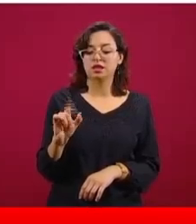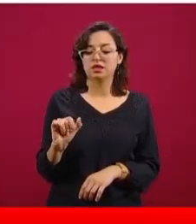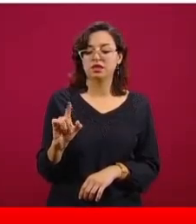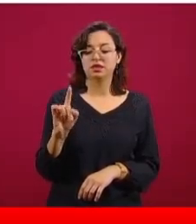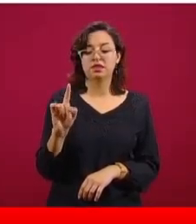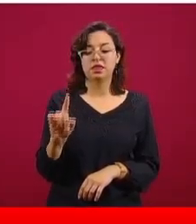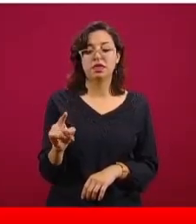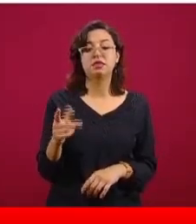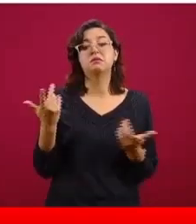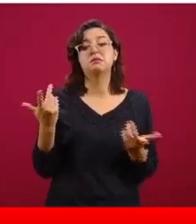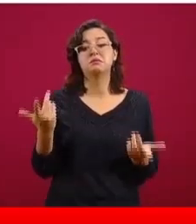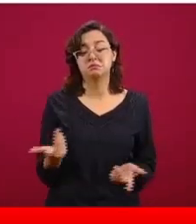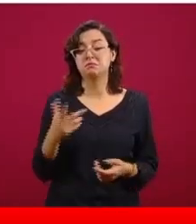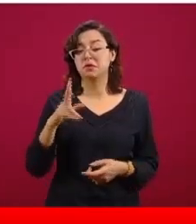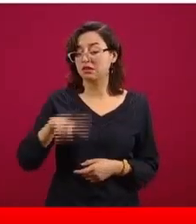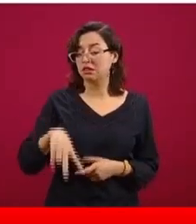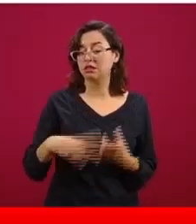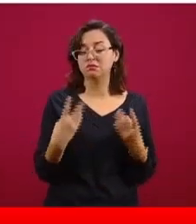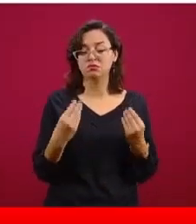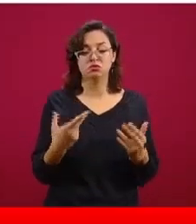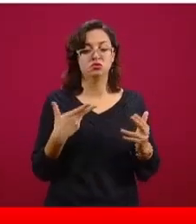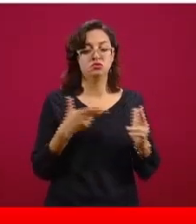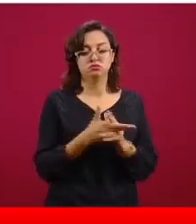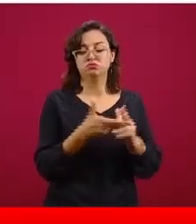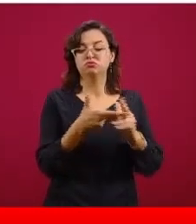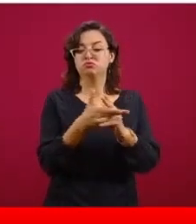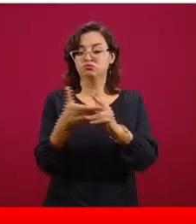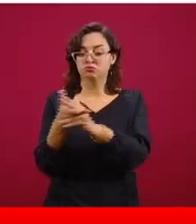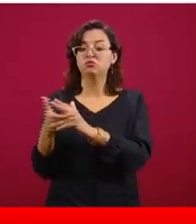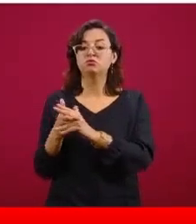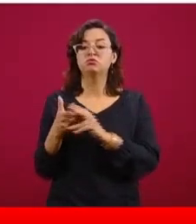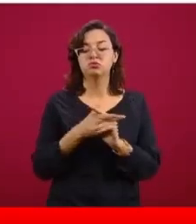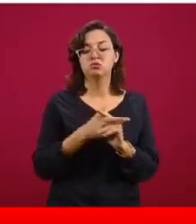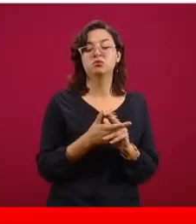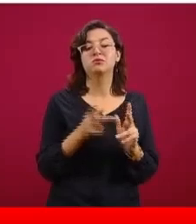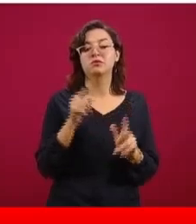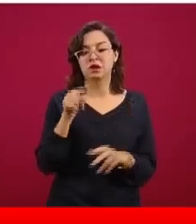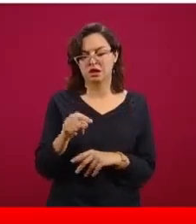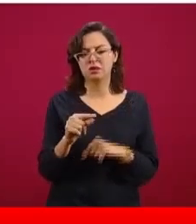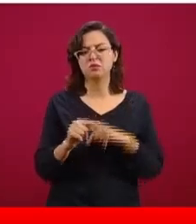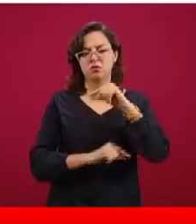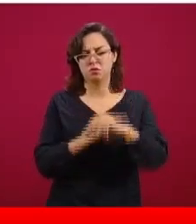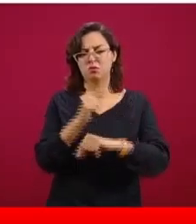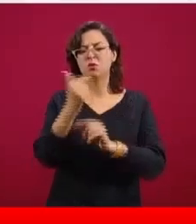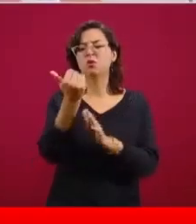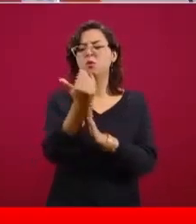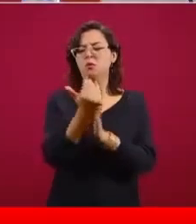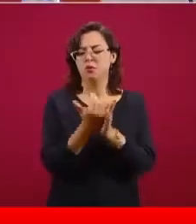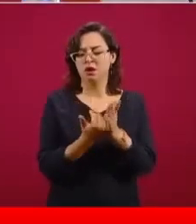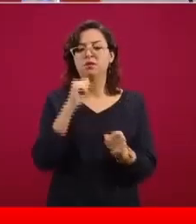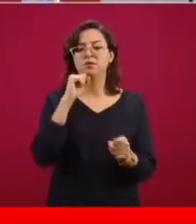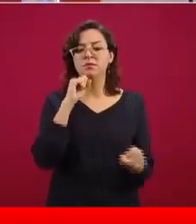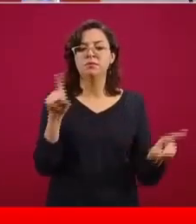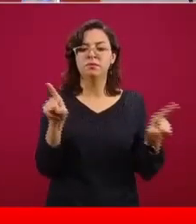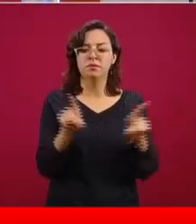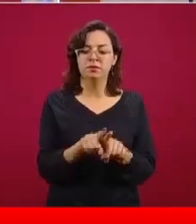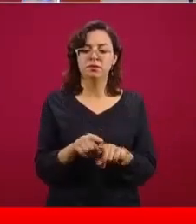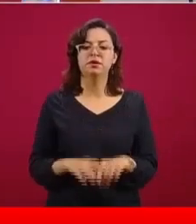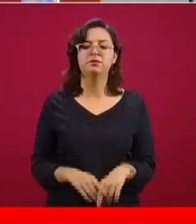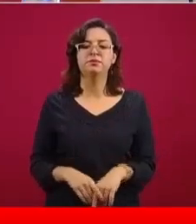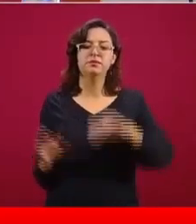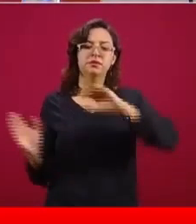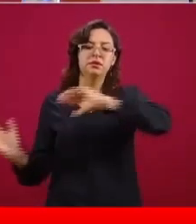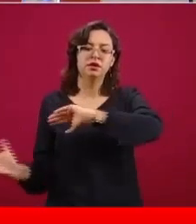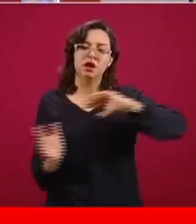números importantes de homicidio aquí también ha ido incluso a la baja adelante por favor el robo de